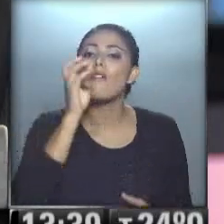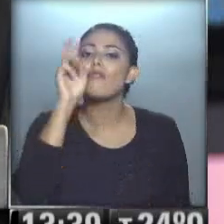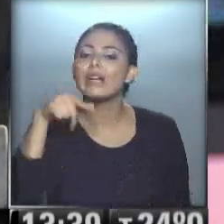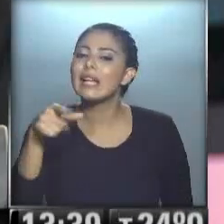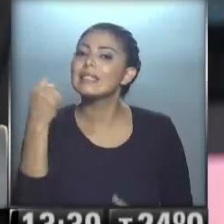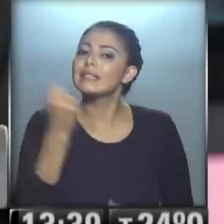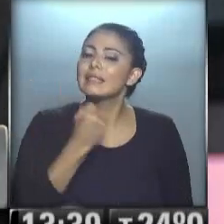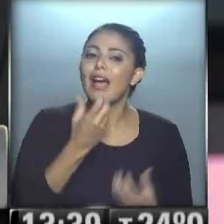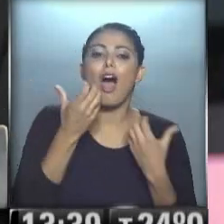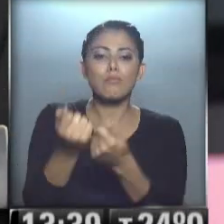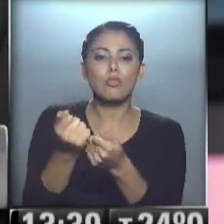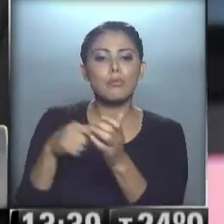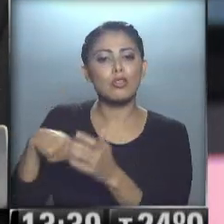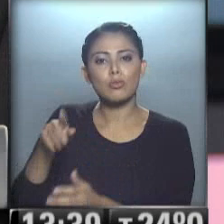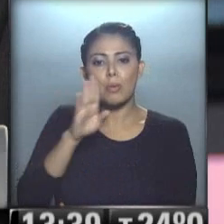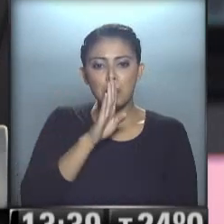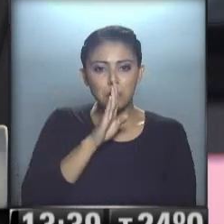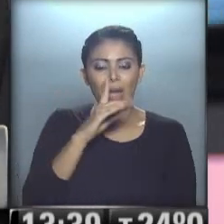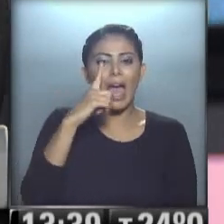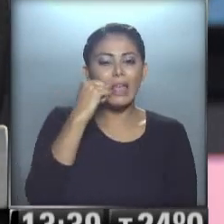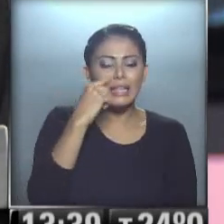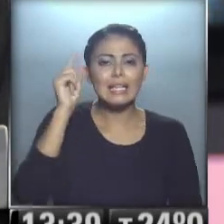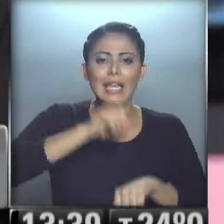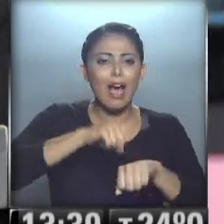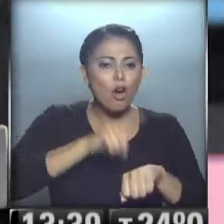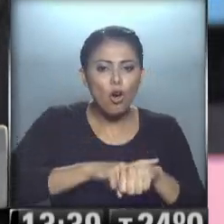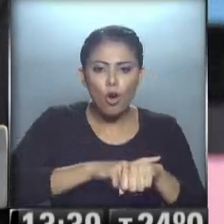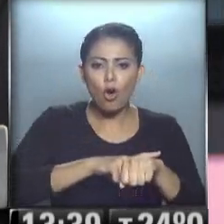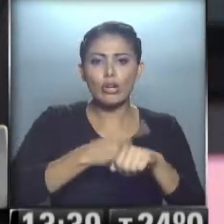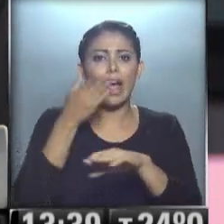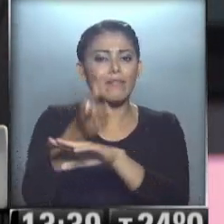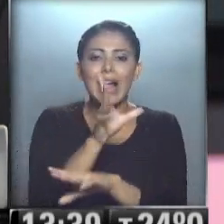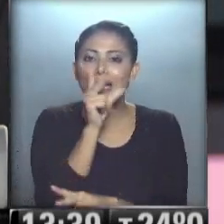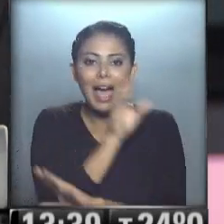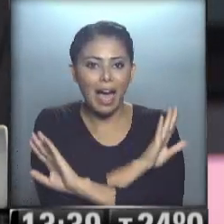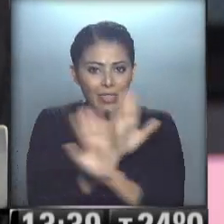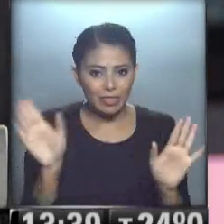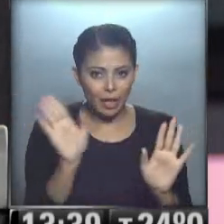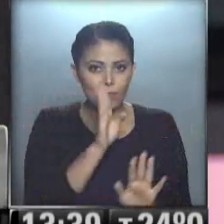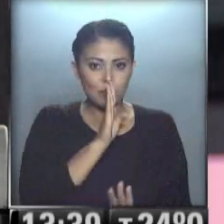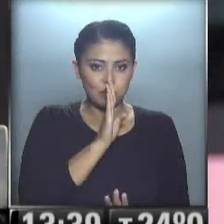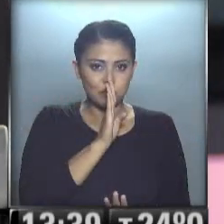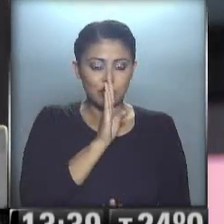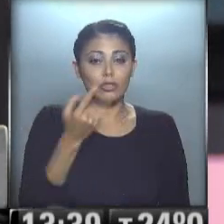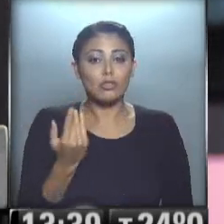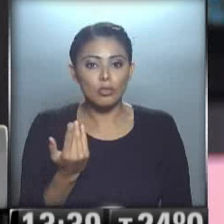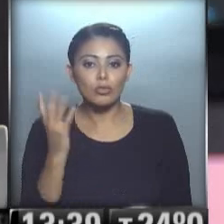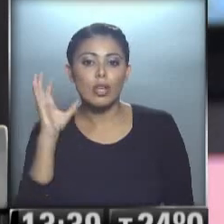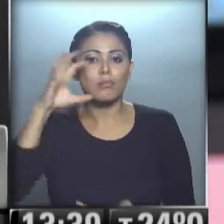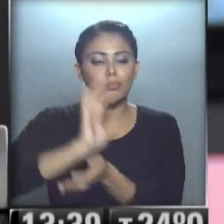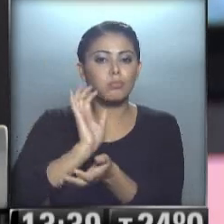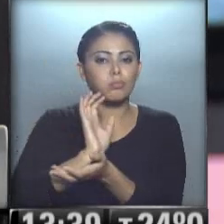pasó no le dijeron nada ni del día ni de la hora en el que se iba a hacer este operativo se montó un congreso